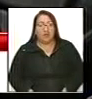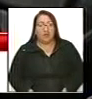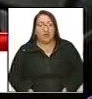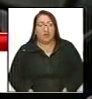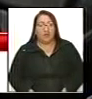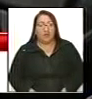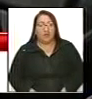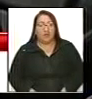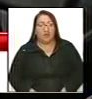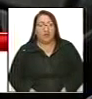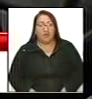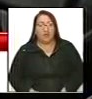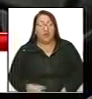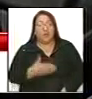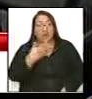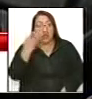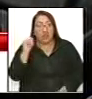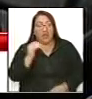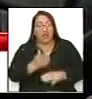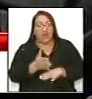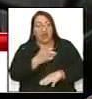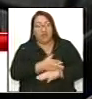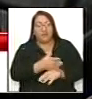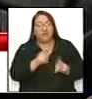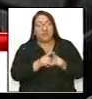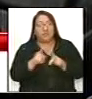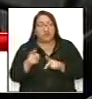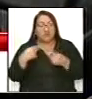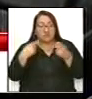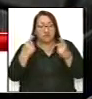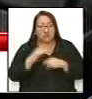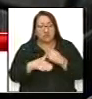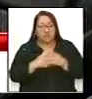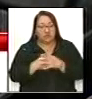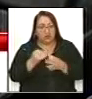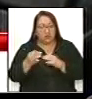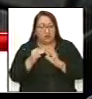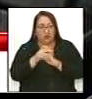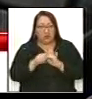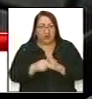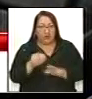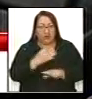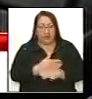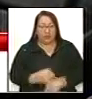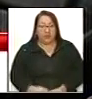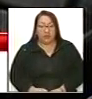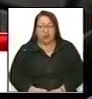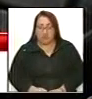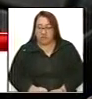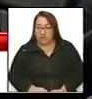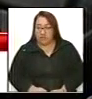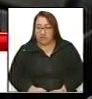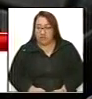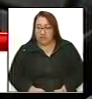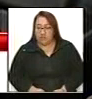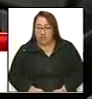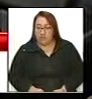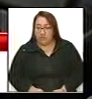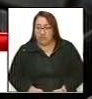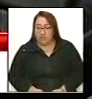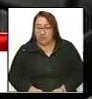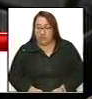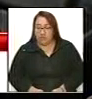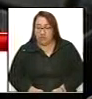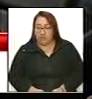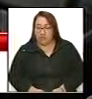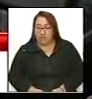privilegiar el concepto anterior. Claro, también estamos de acuerdo, como lo establecía la norma anterior, era que en el caso, por ejemplo, de sanción de un